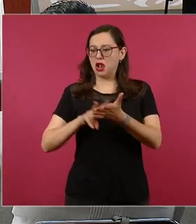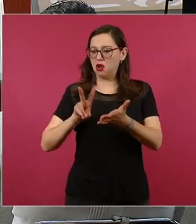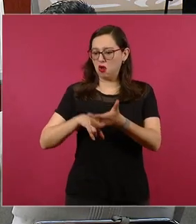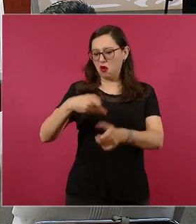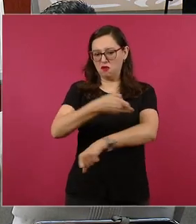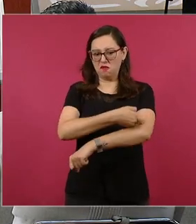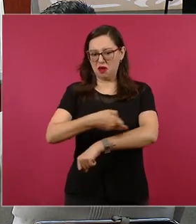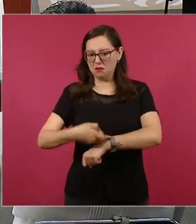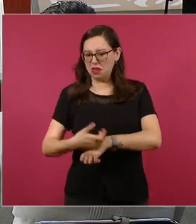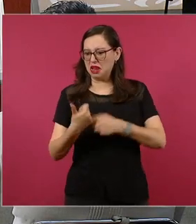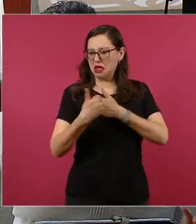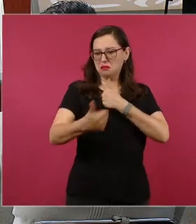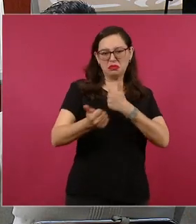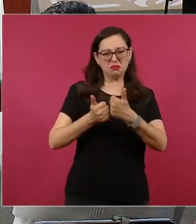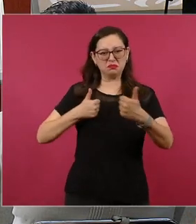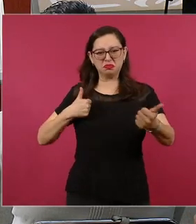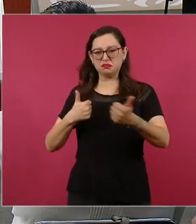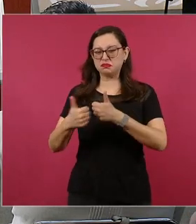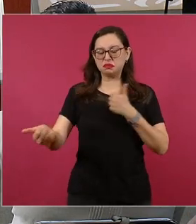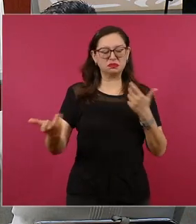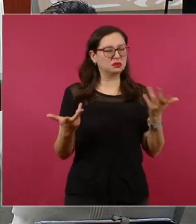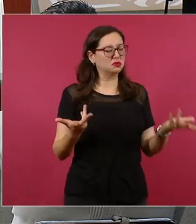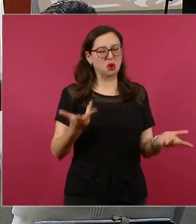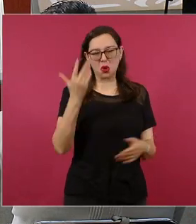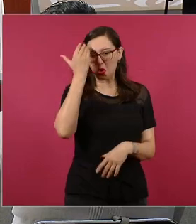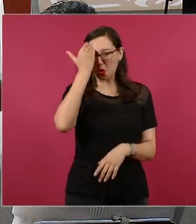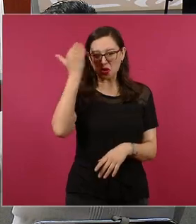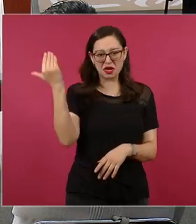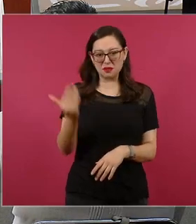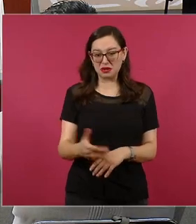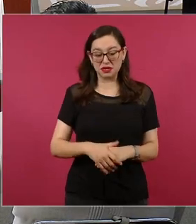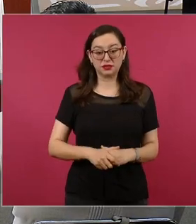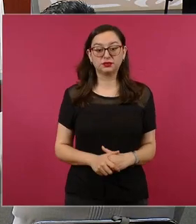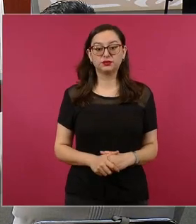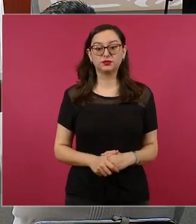Entonces decían, también para